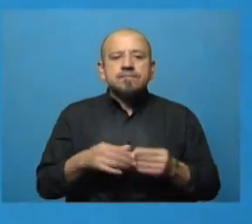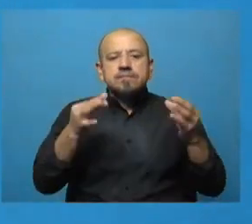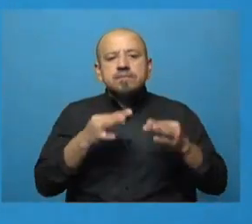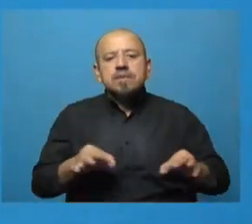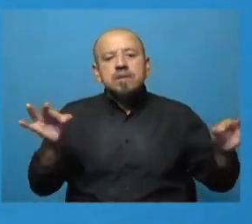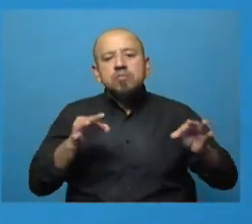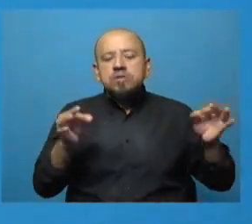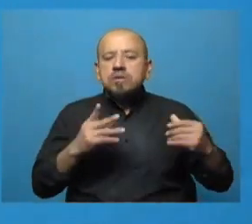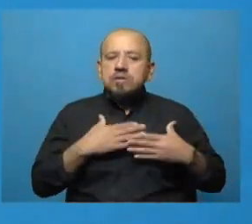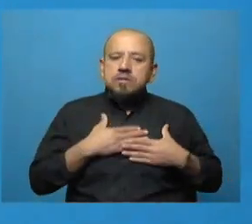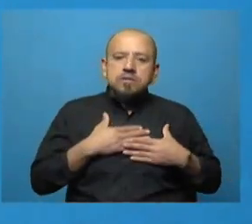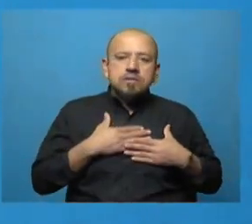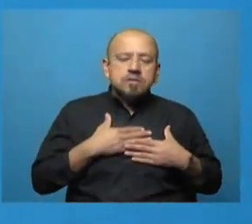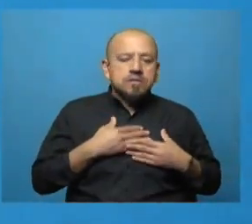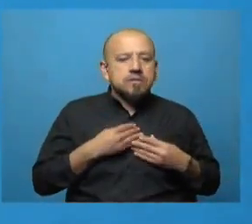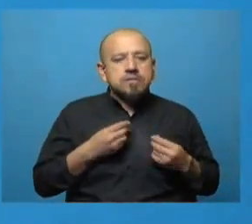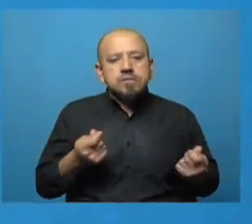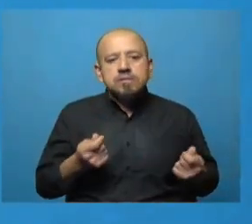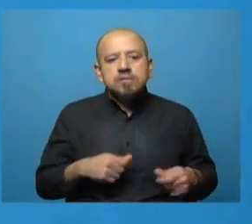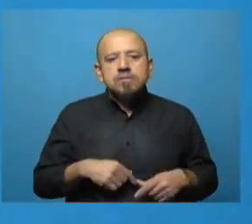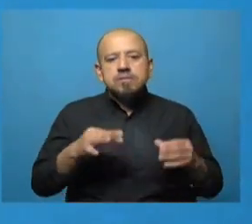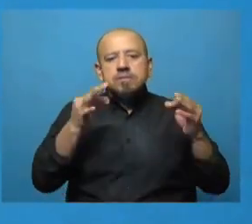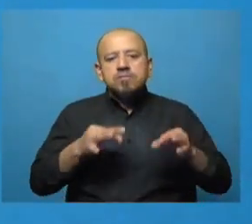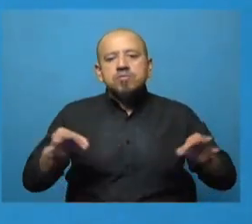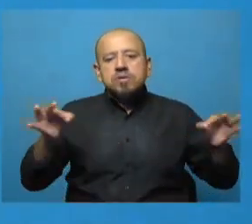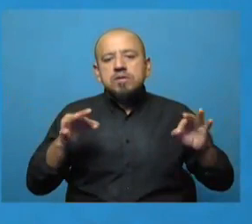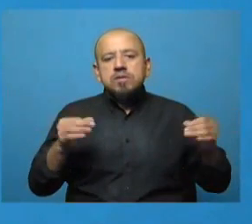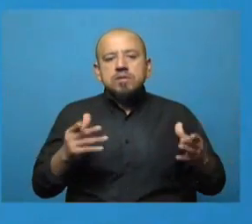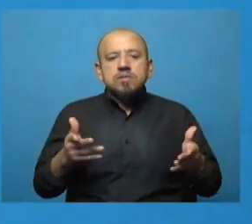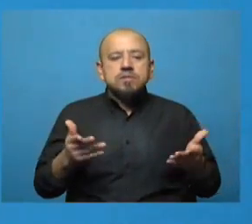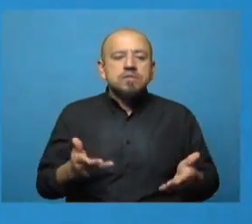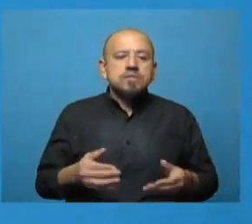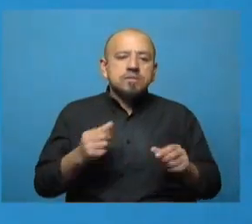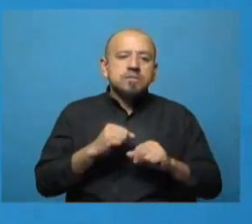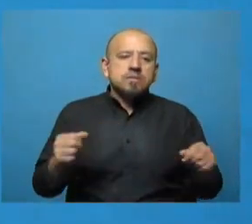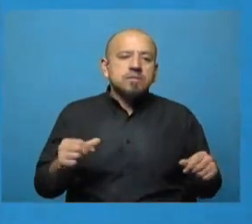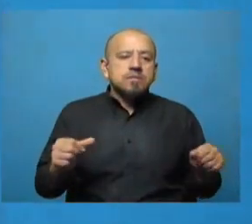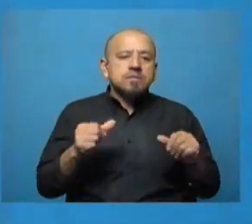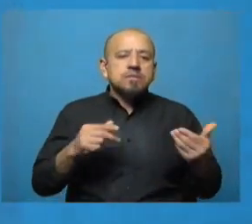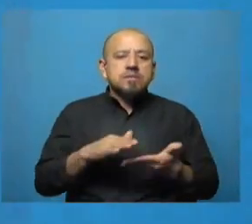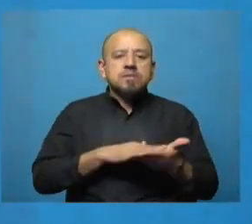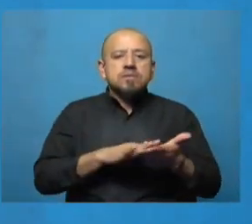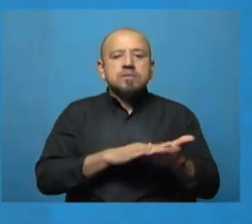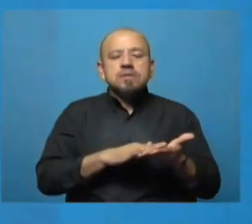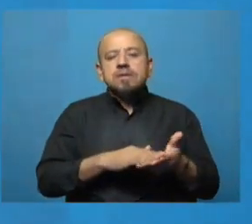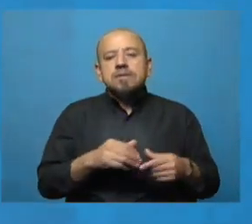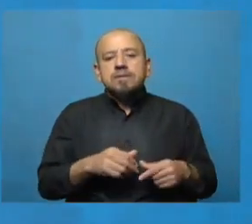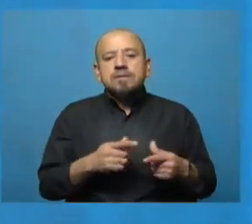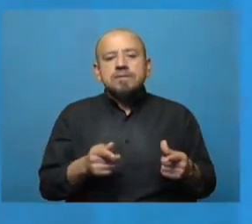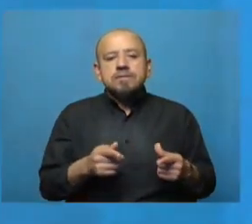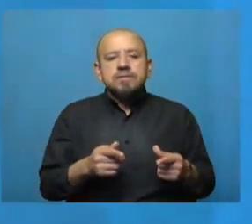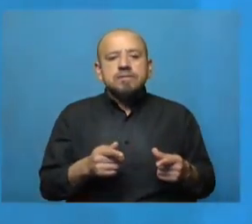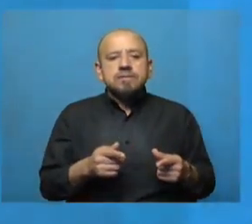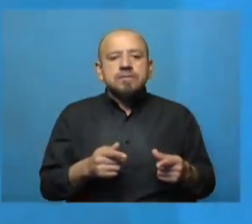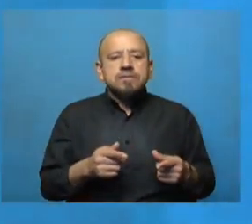de mi alma yo sí la música no no podría funcionar sin tener esa